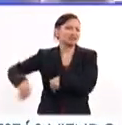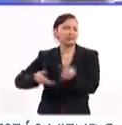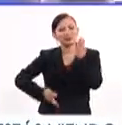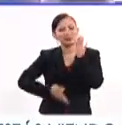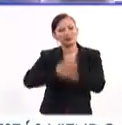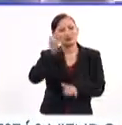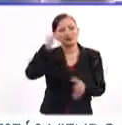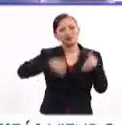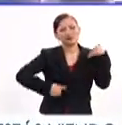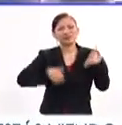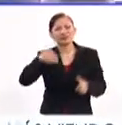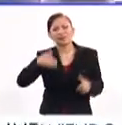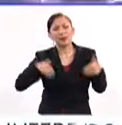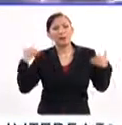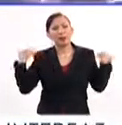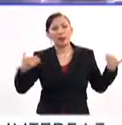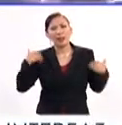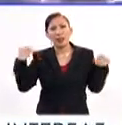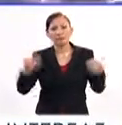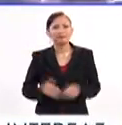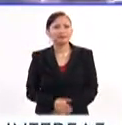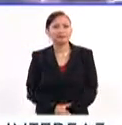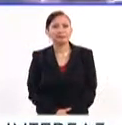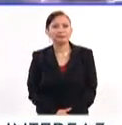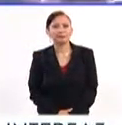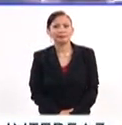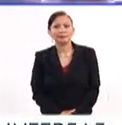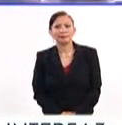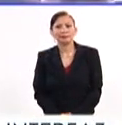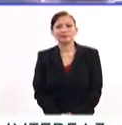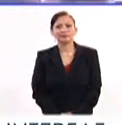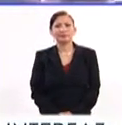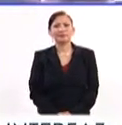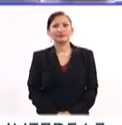váyanse a pasear.